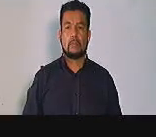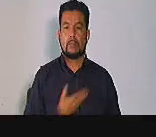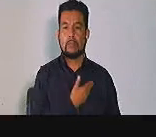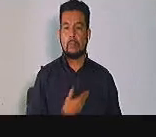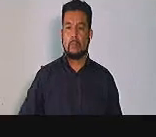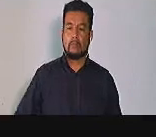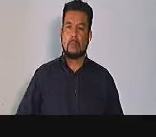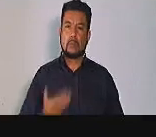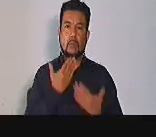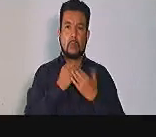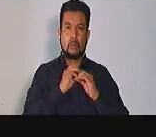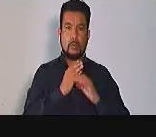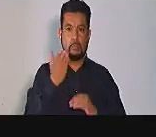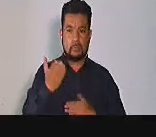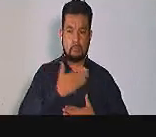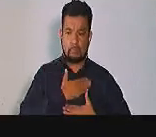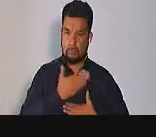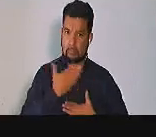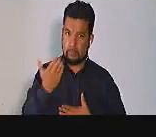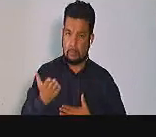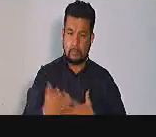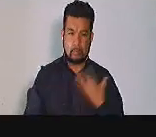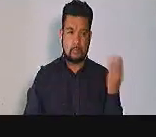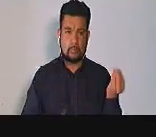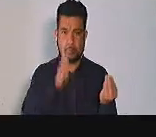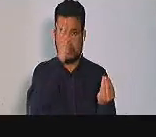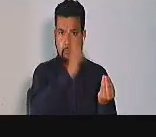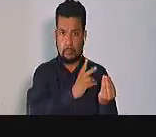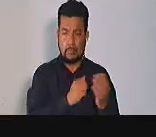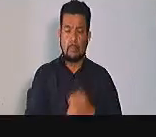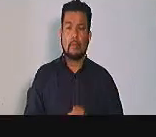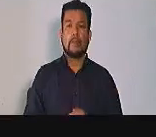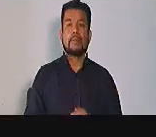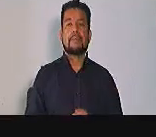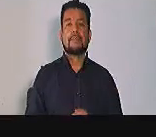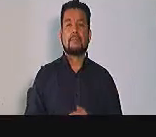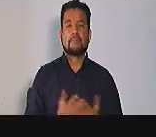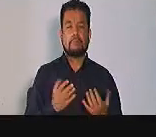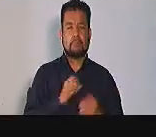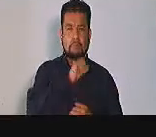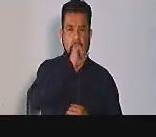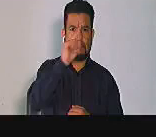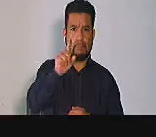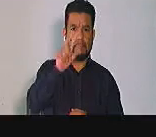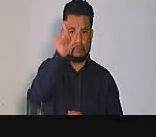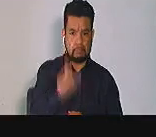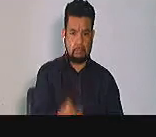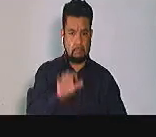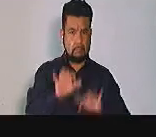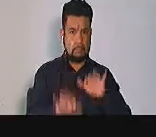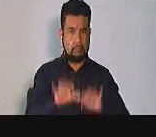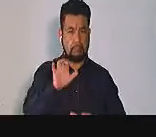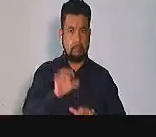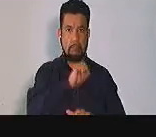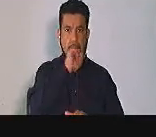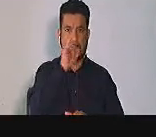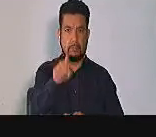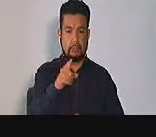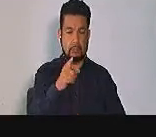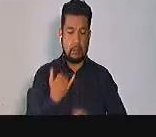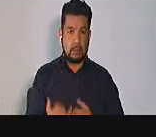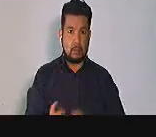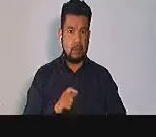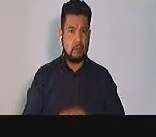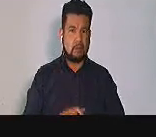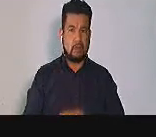Presidente, muy buenos días. Un cordial saludo para usted, para los honorables concejales. Quería preguntarle al secretario, en este